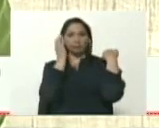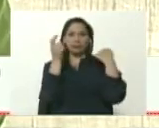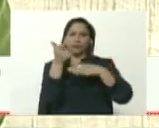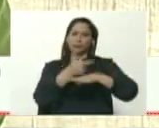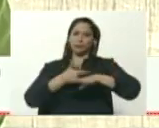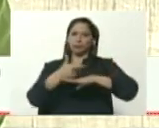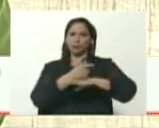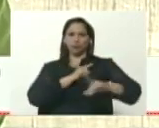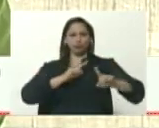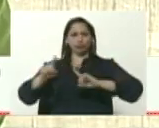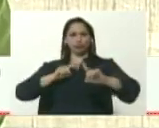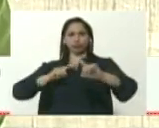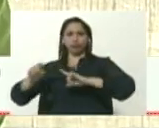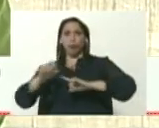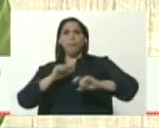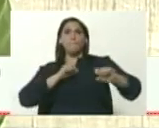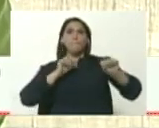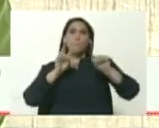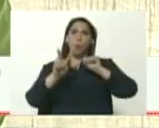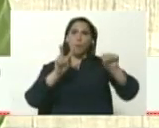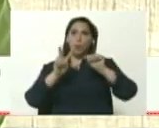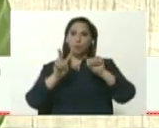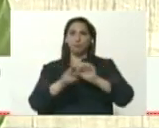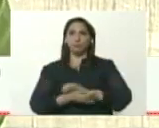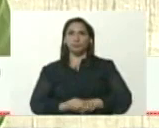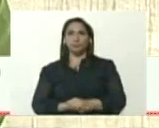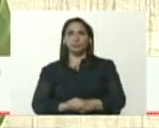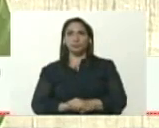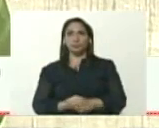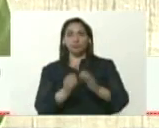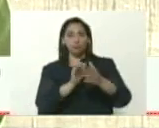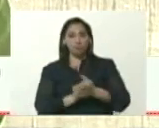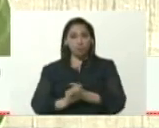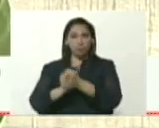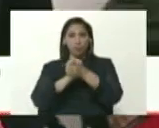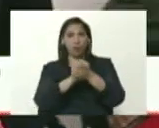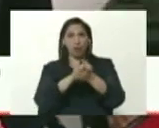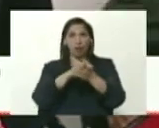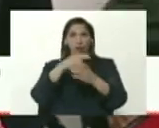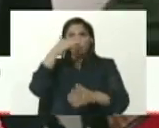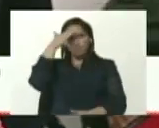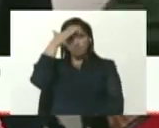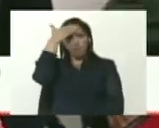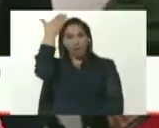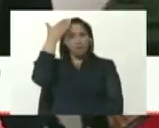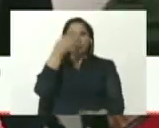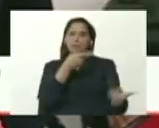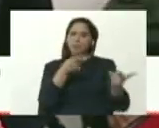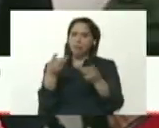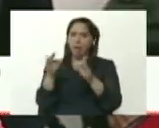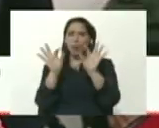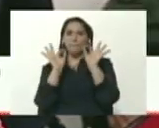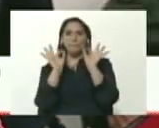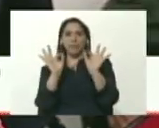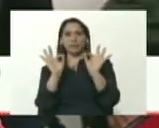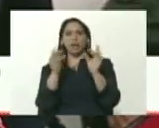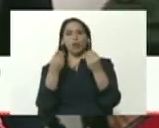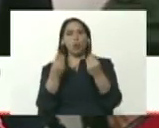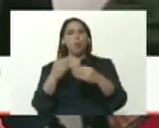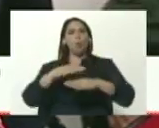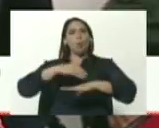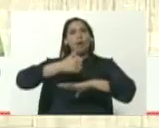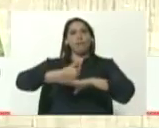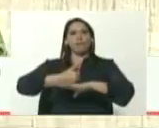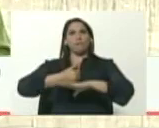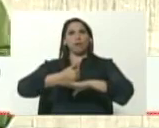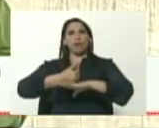de llevar el movimiento Somos Venezuela. Compañero Mervin Maldonado, invitado especial como jefe del movimiento